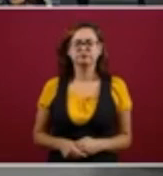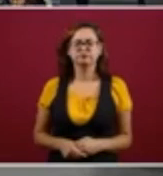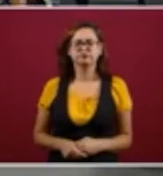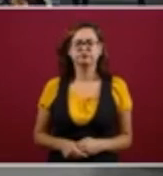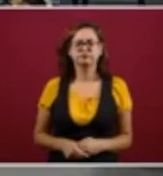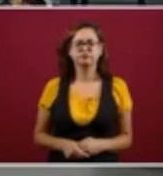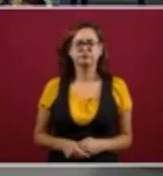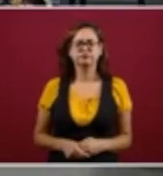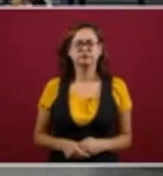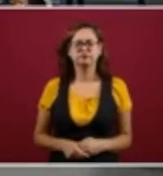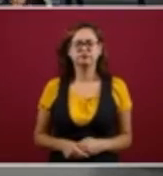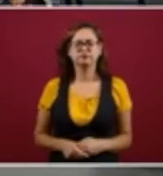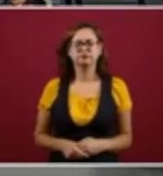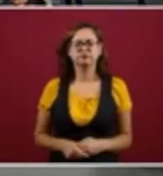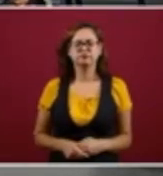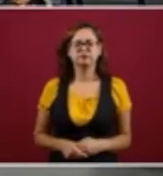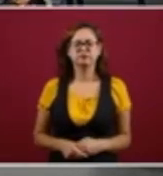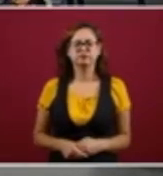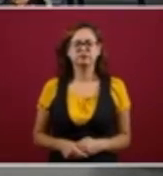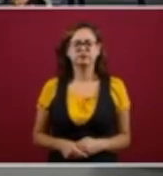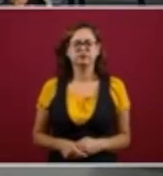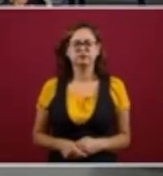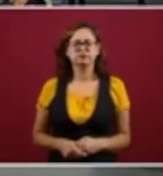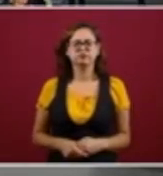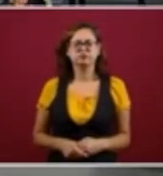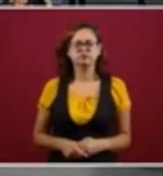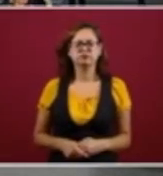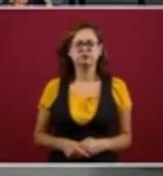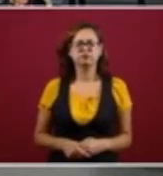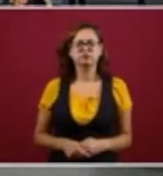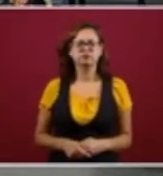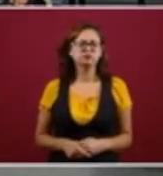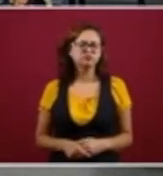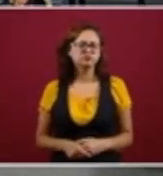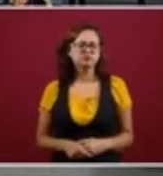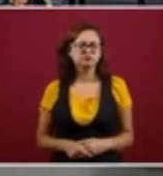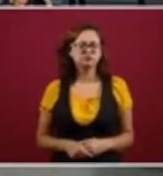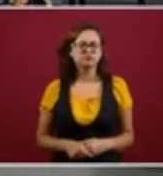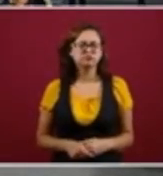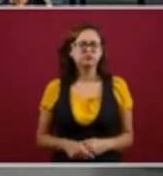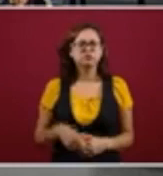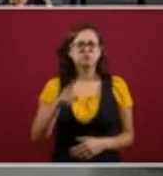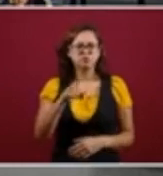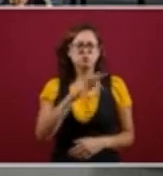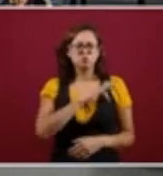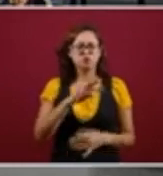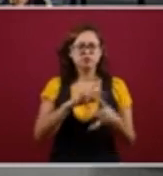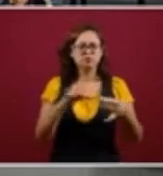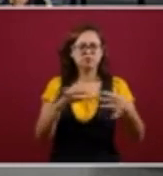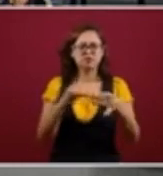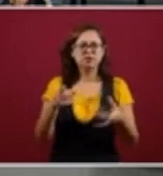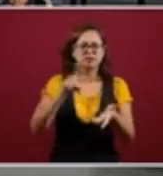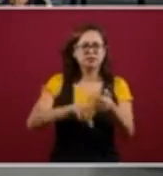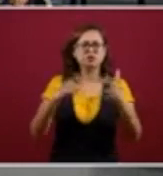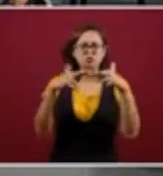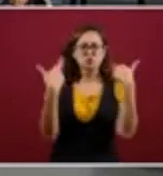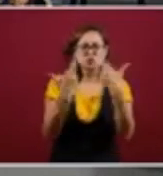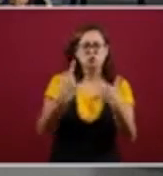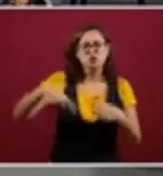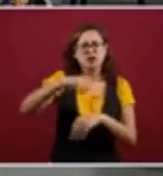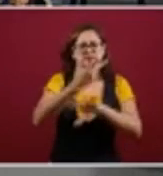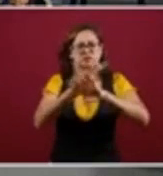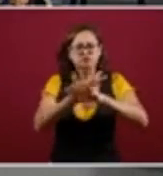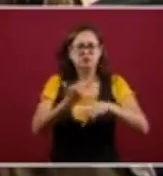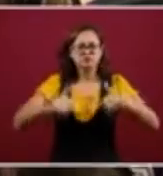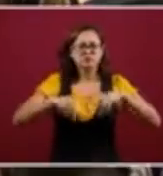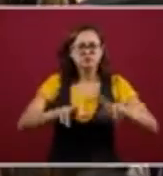¿Podría contarnos detalles de su reunión con este ejecutivo de Goldman Sachs, en particular después de estas rispideces que han